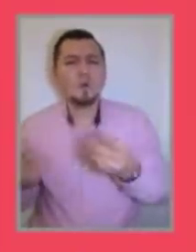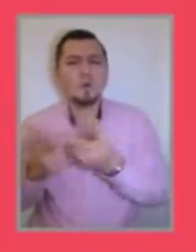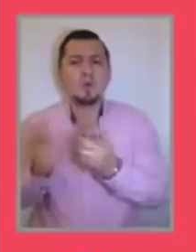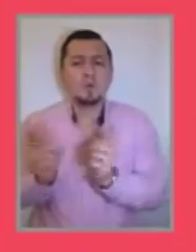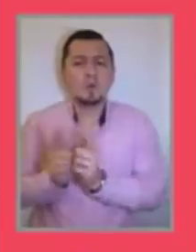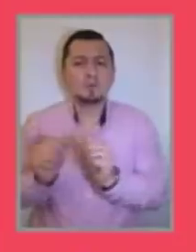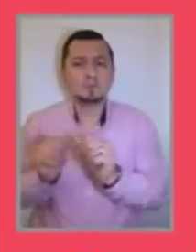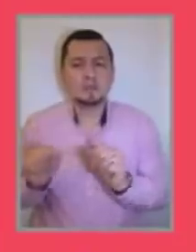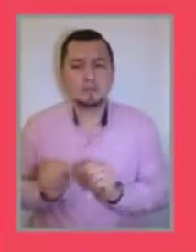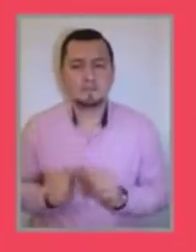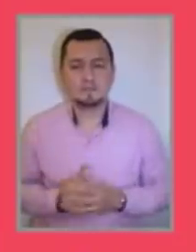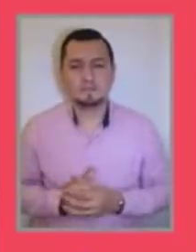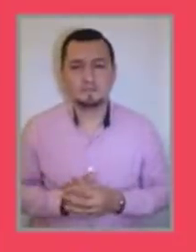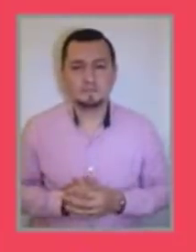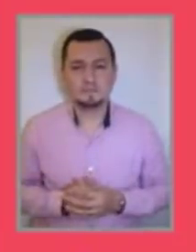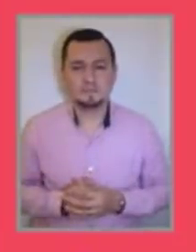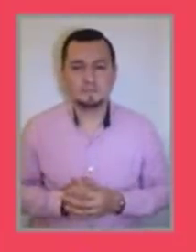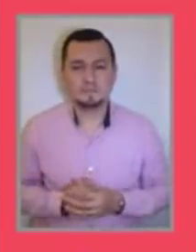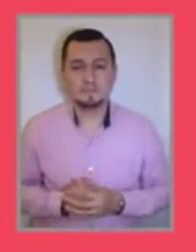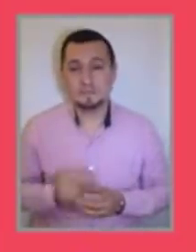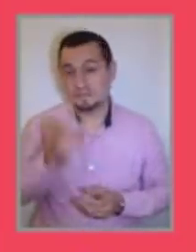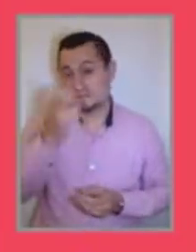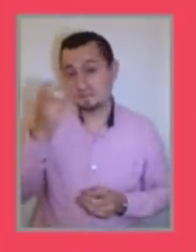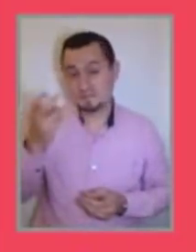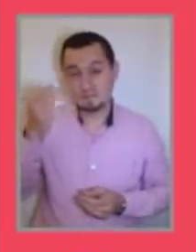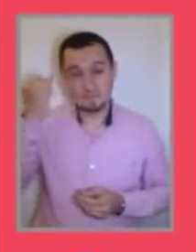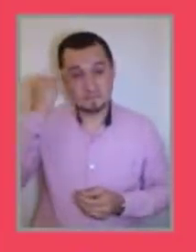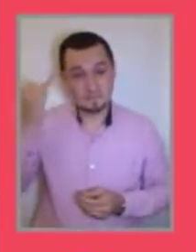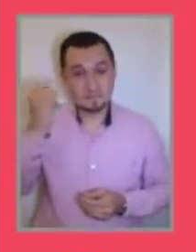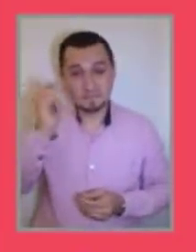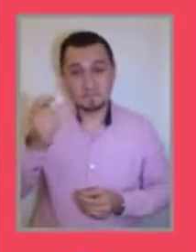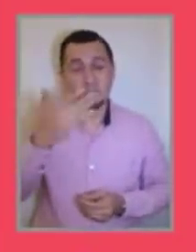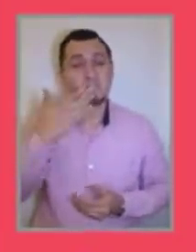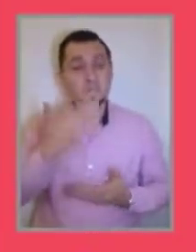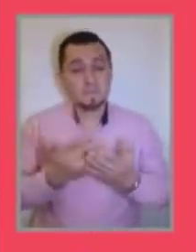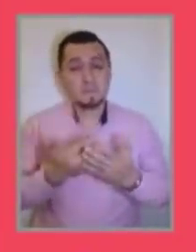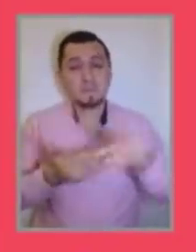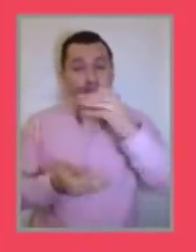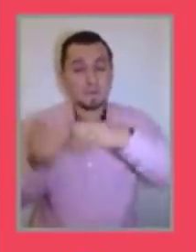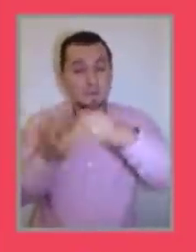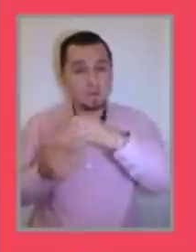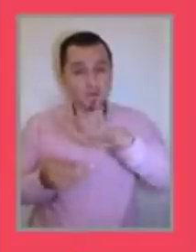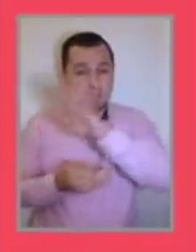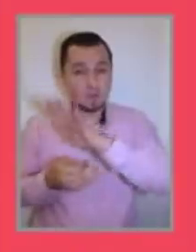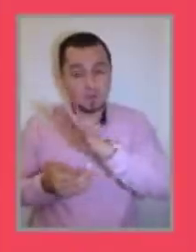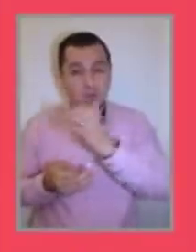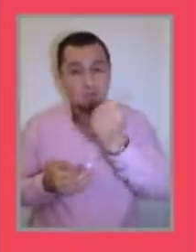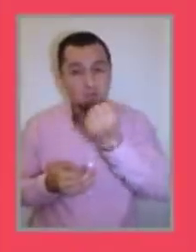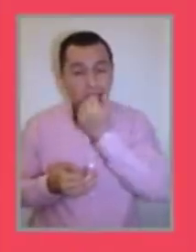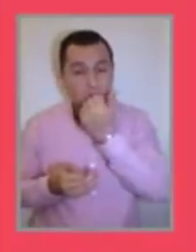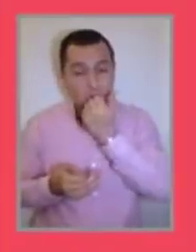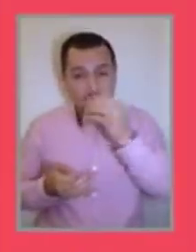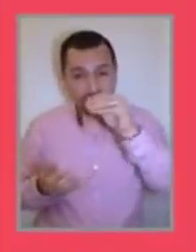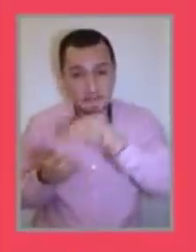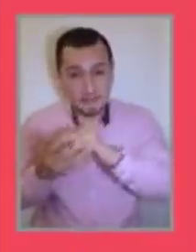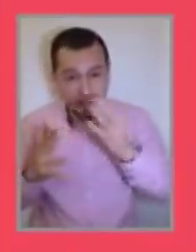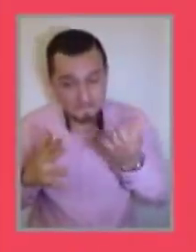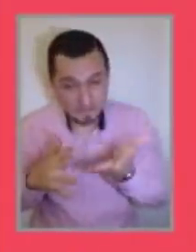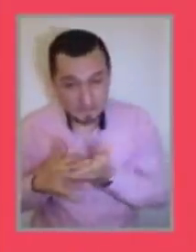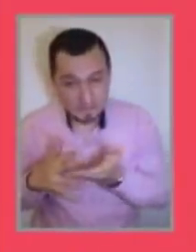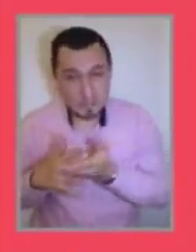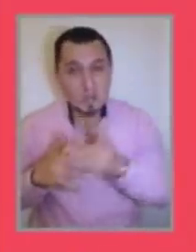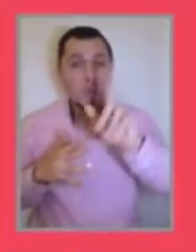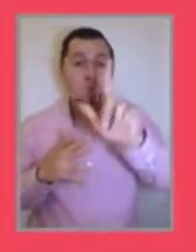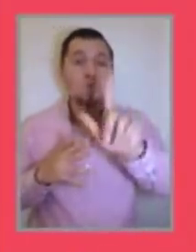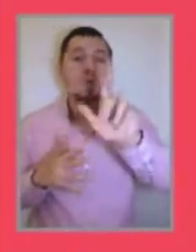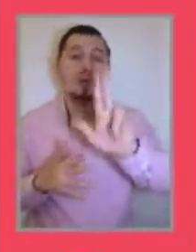aula. Sí, bueno, en ese sentido lo describes muy bien. Las actividades de los alumnos presenciales de la mitad del grupo serán